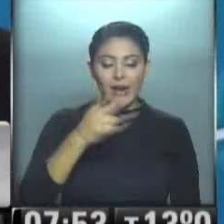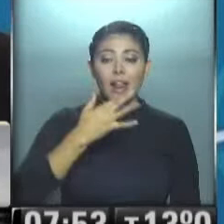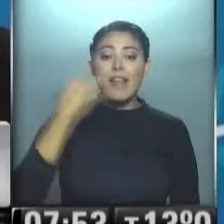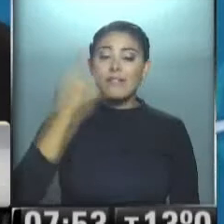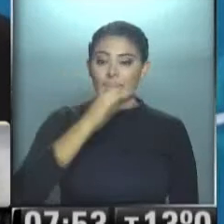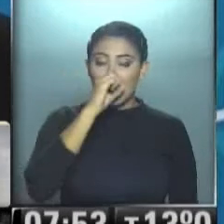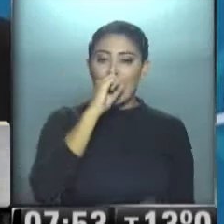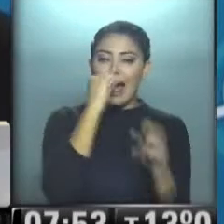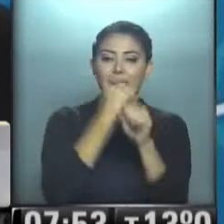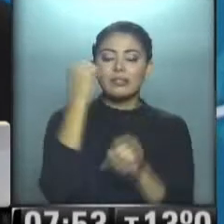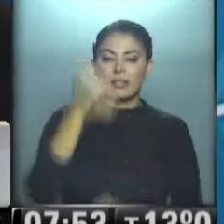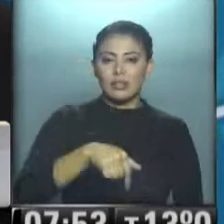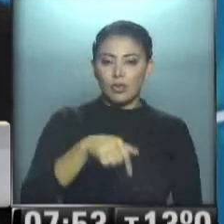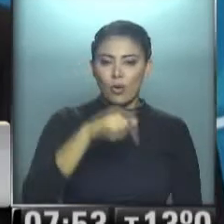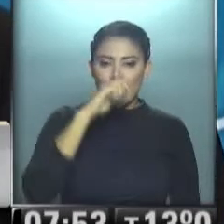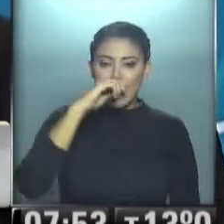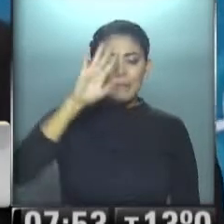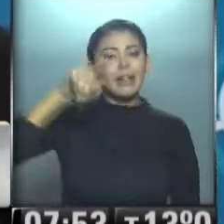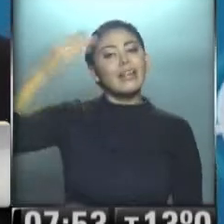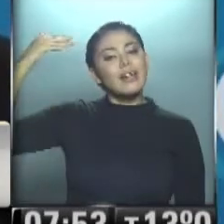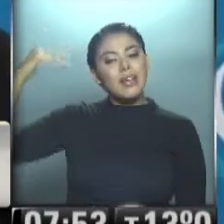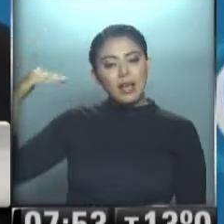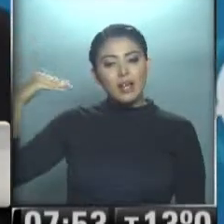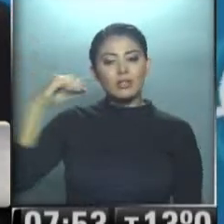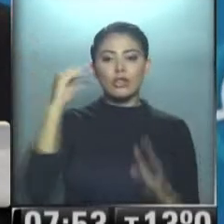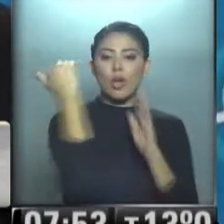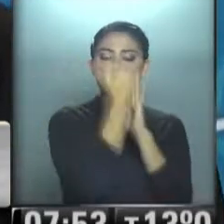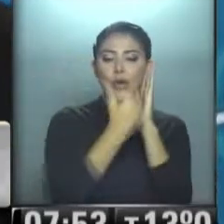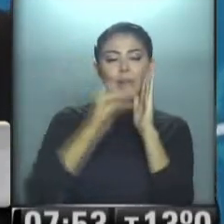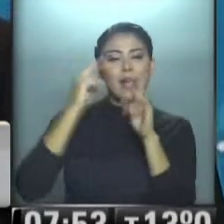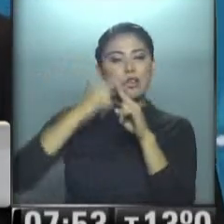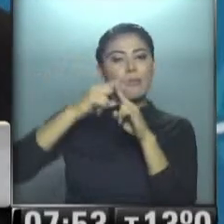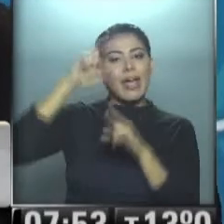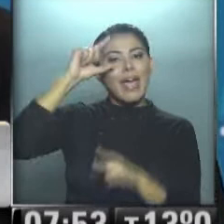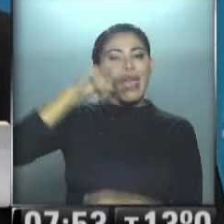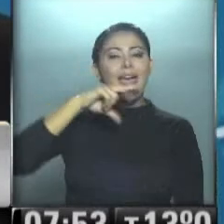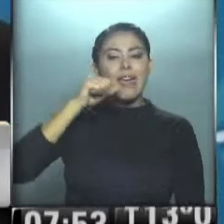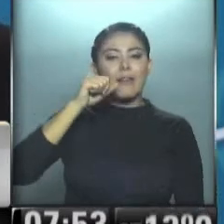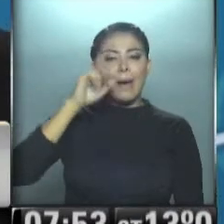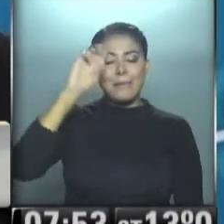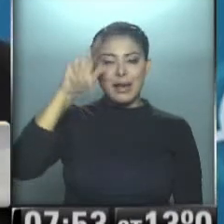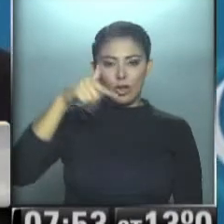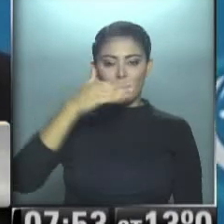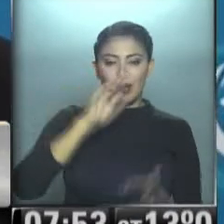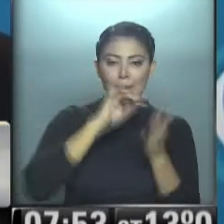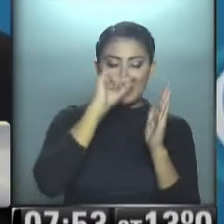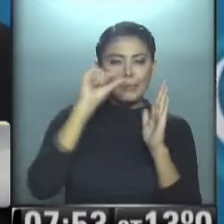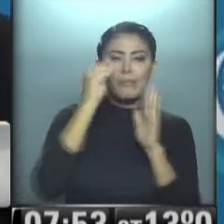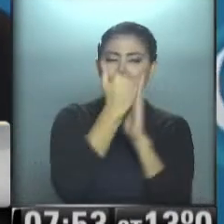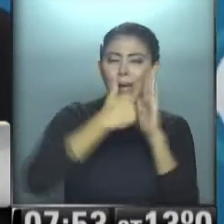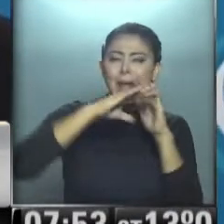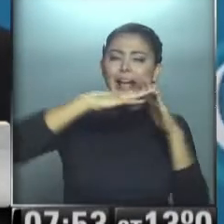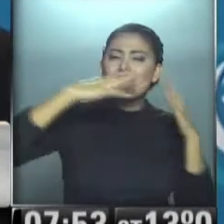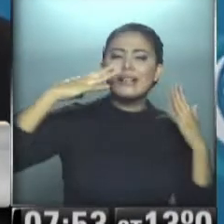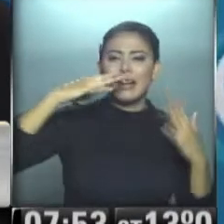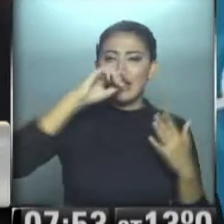que se ha hecho ya supera la magnitud de lo que fue en aquel momento el programa de eva perón de créditos que fue el programa más grande de la historia